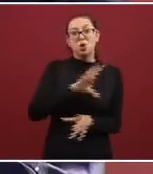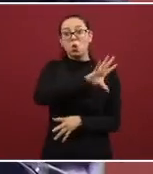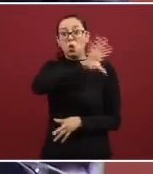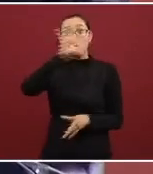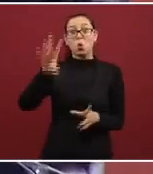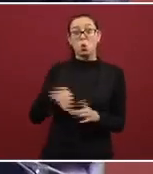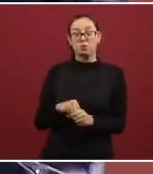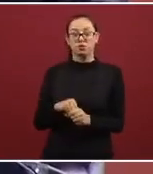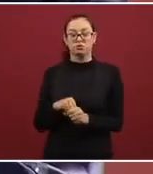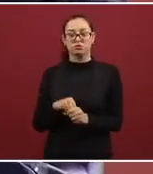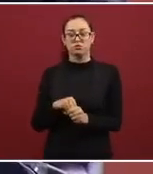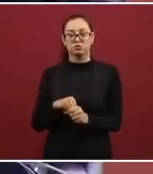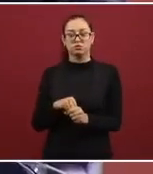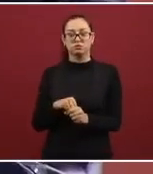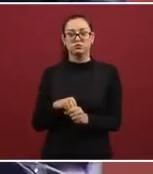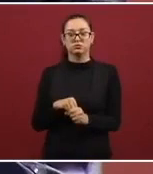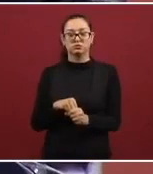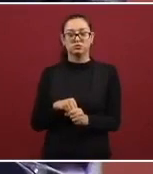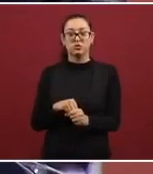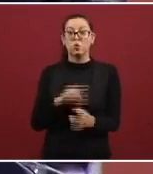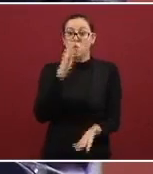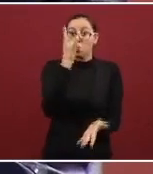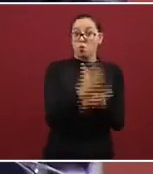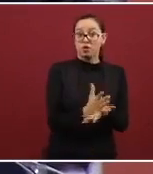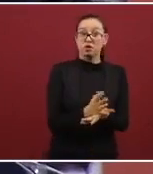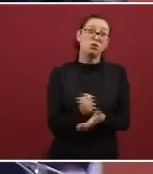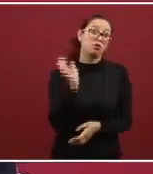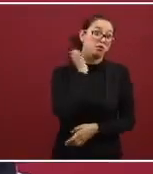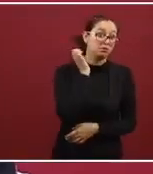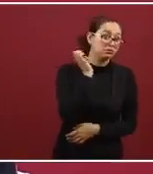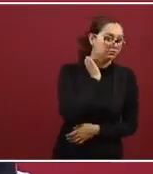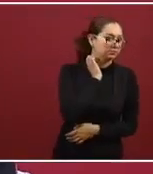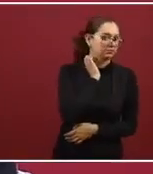no solo es para el Poder Ejecutivo.